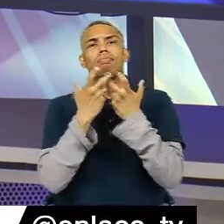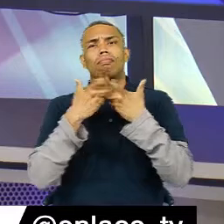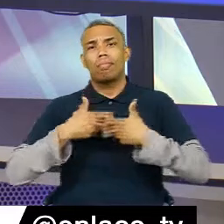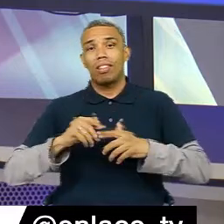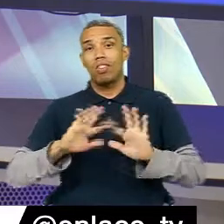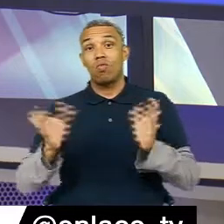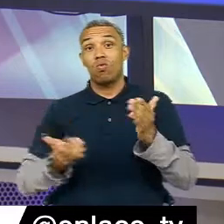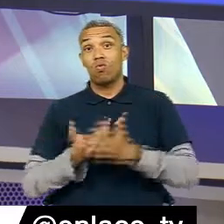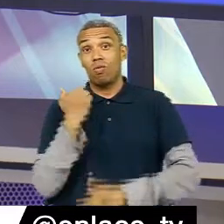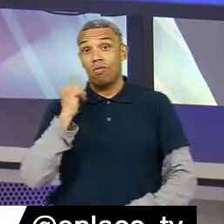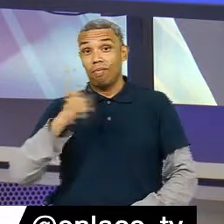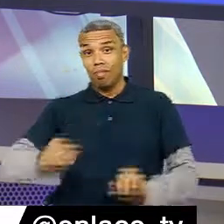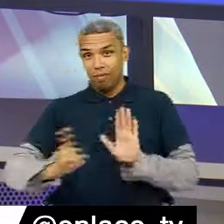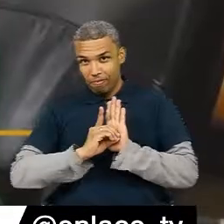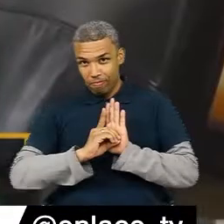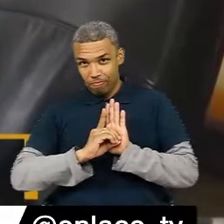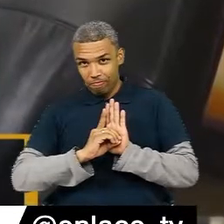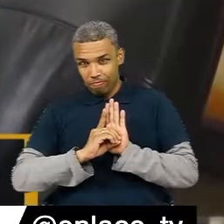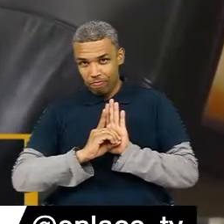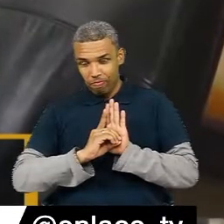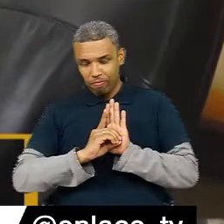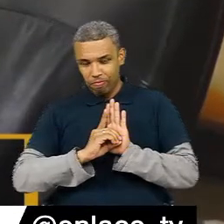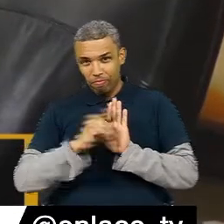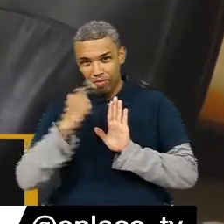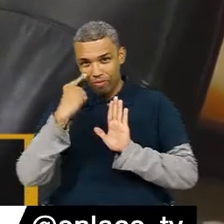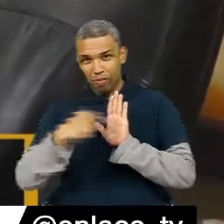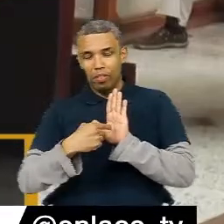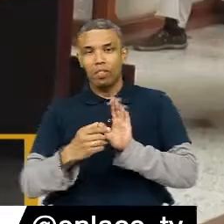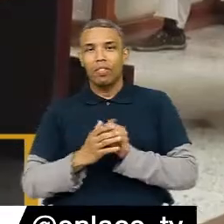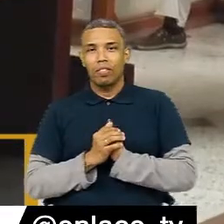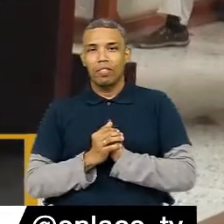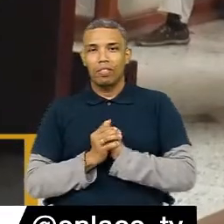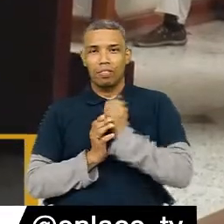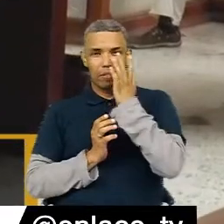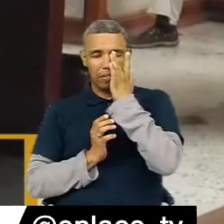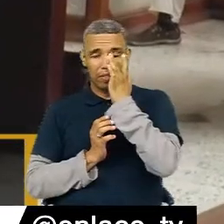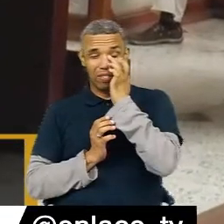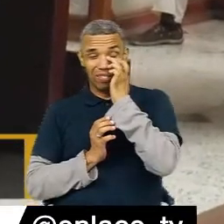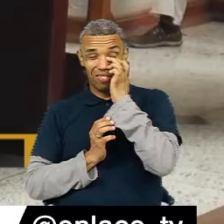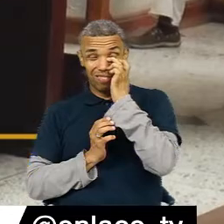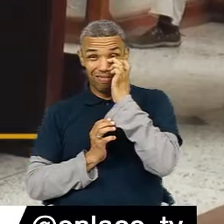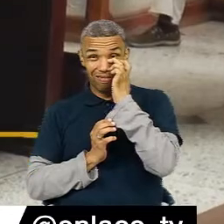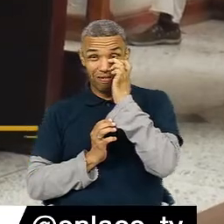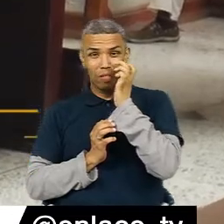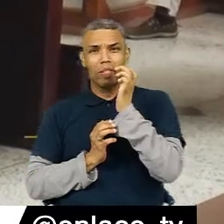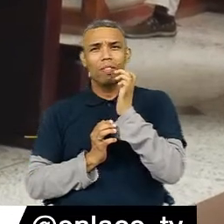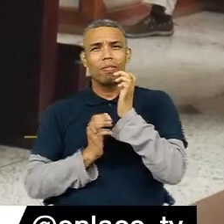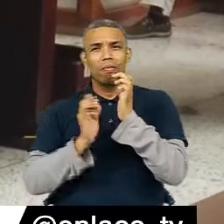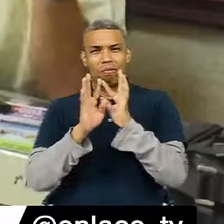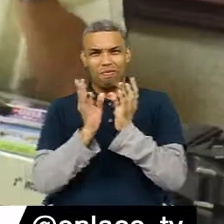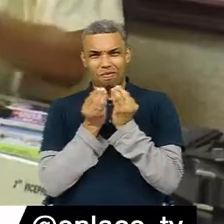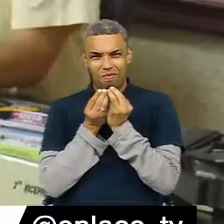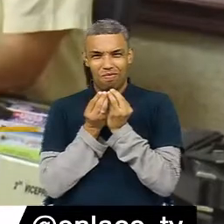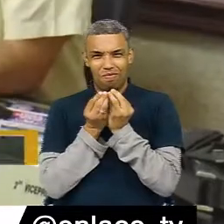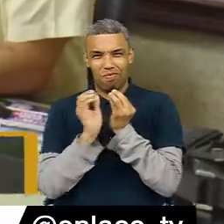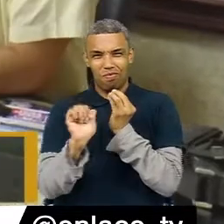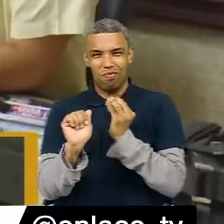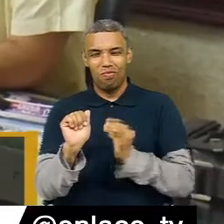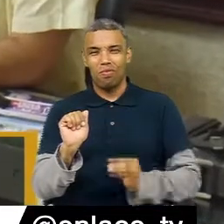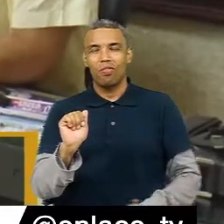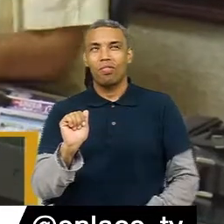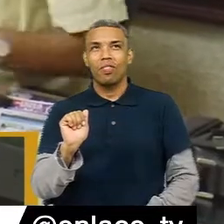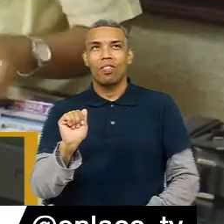de colaboradores. Aunque dijo que siguen las mismas mayorías en el Consejo Municipal, Arnache se mostró sorprendido por estas que, según